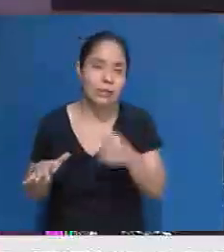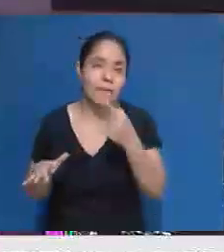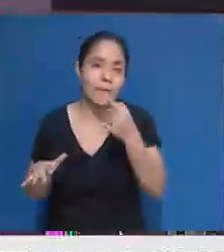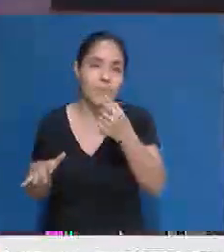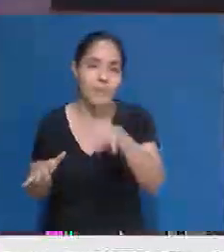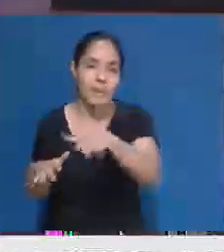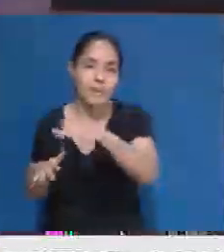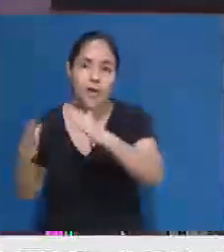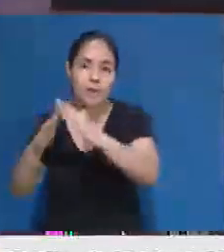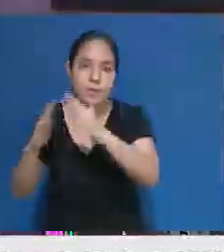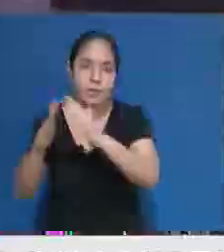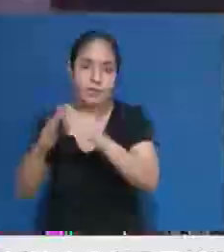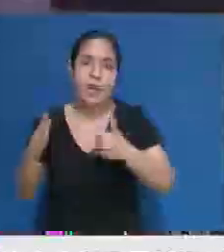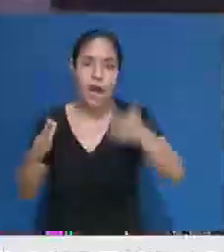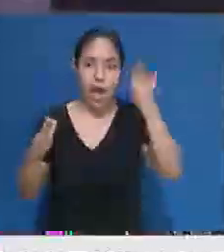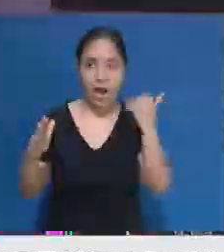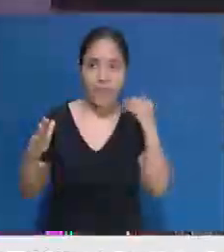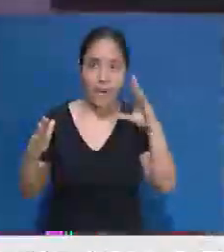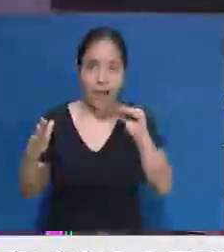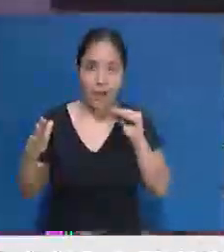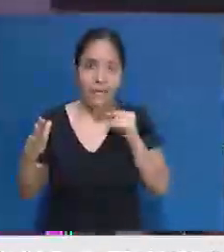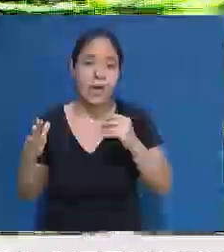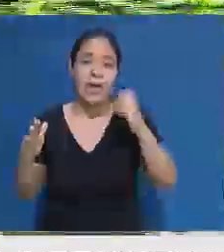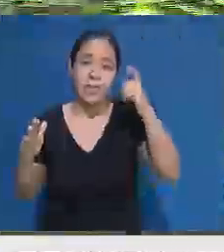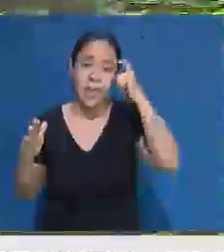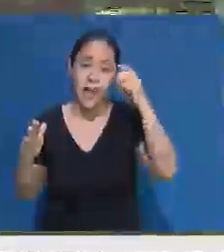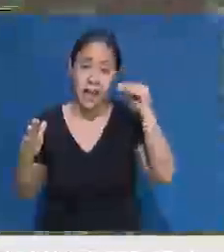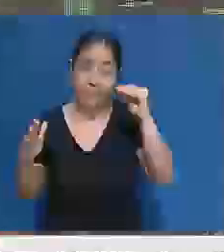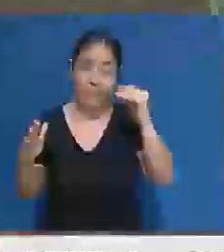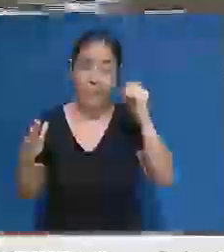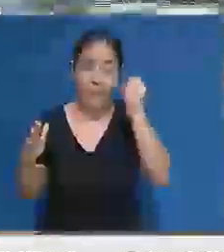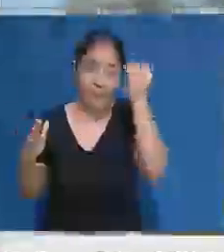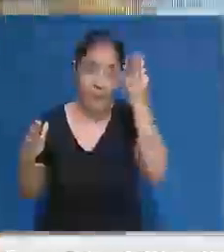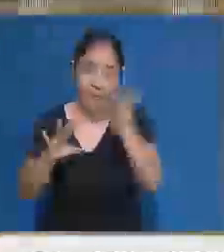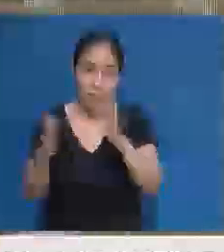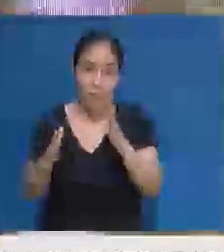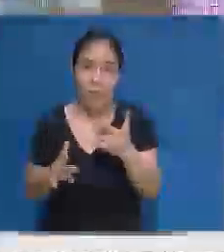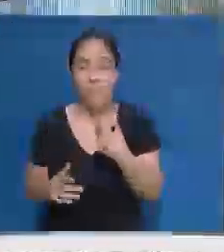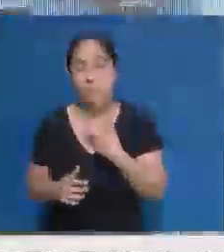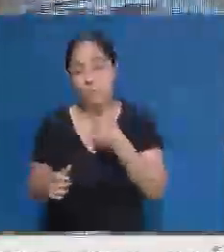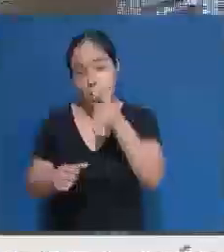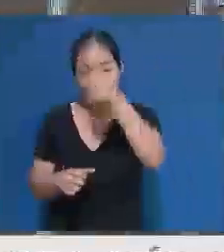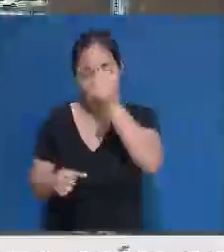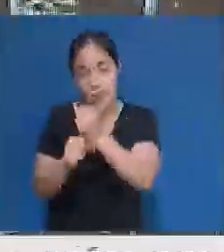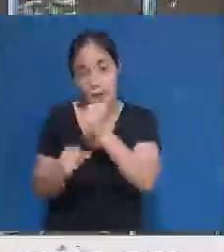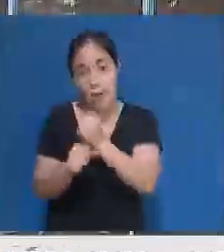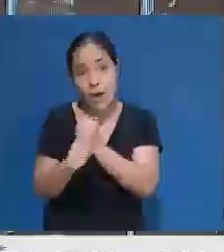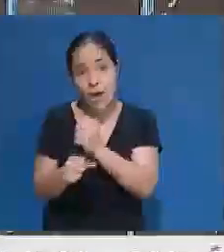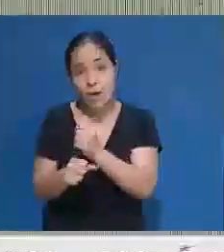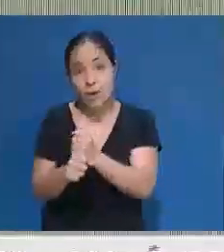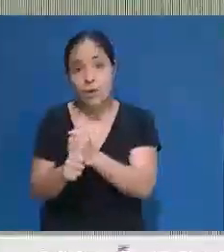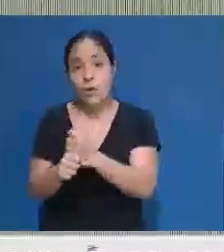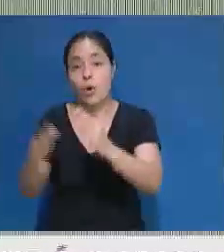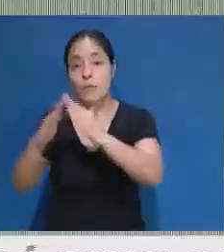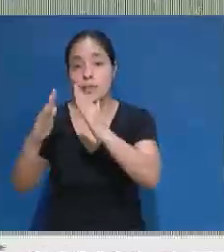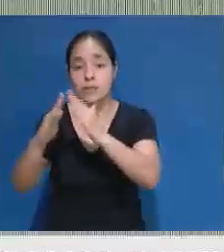Así es, ocurrió en el día de ayer, cerca de las 10 de la mañana, en un operativo que, como bien dijo Daniela, fue en el barrio La Estanzuela,